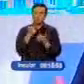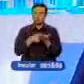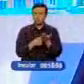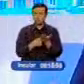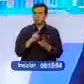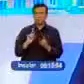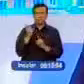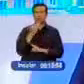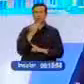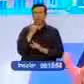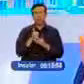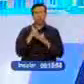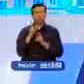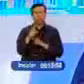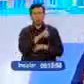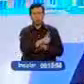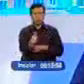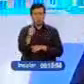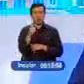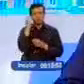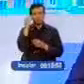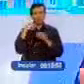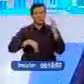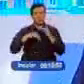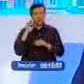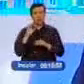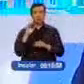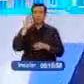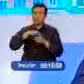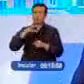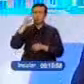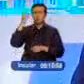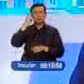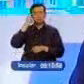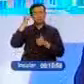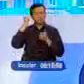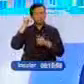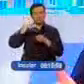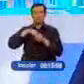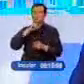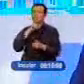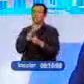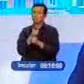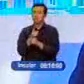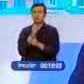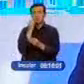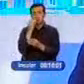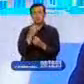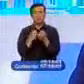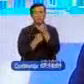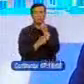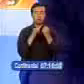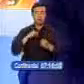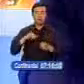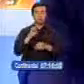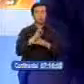lo único que hacen es que la gente esté más informada y que pueda tener un voto consciente, un voto informado, y que ayude en el fortalecimiento también de la democracia.